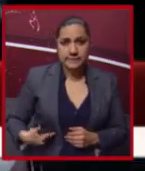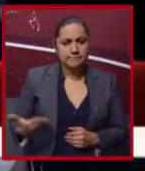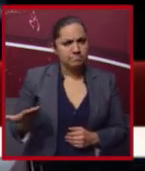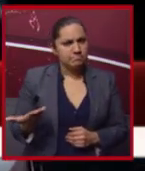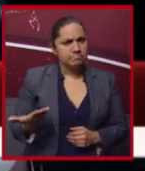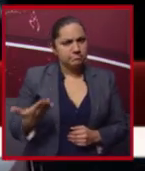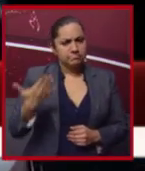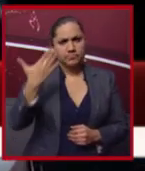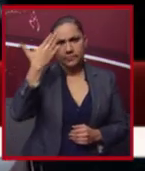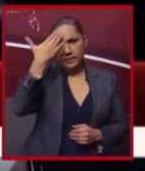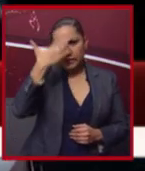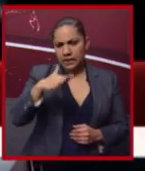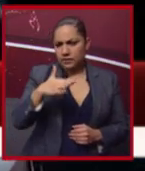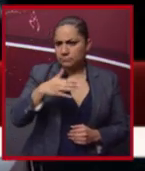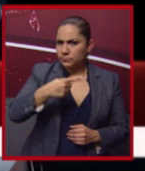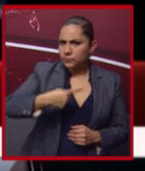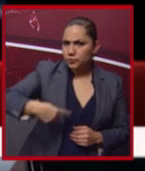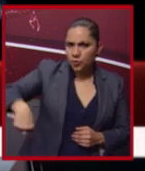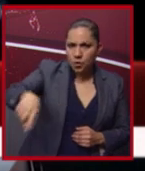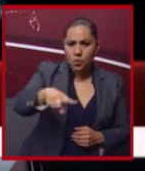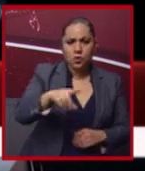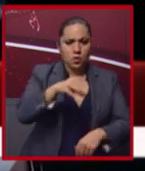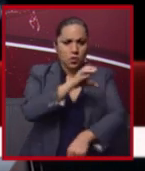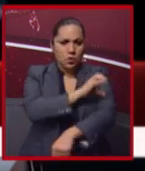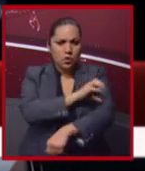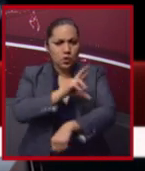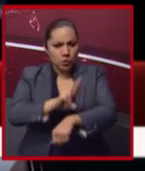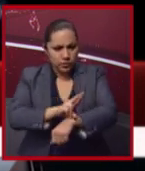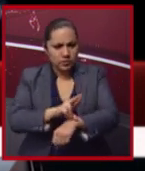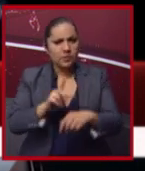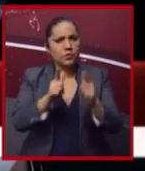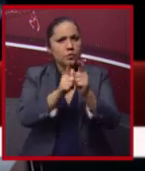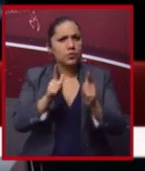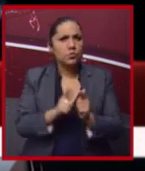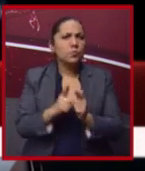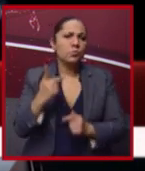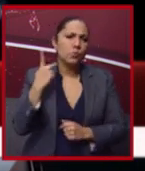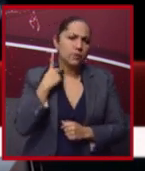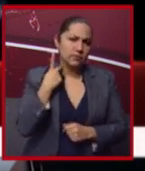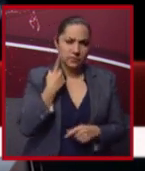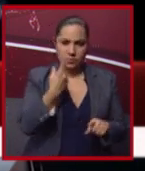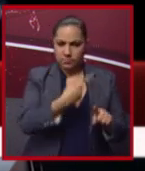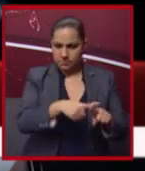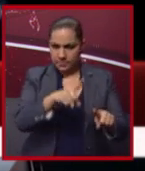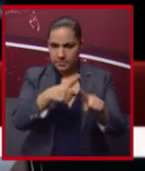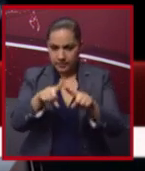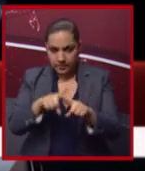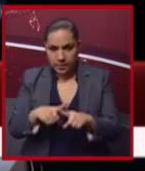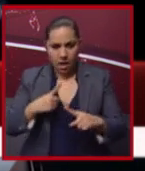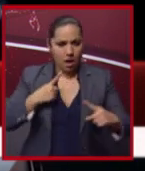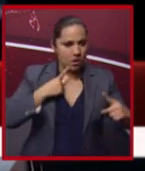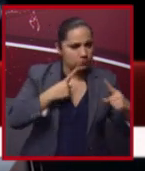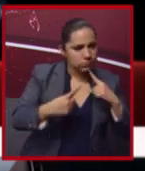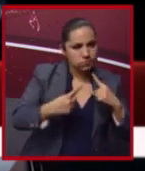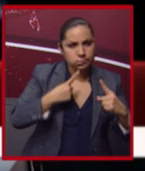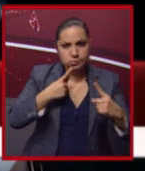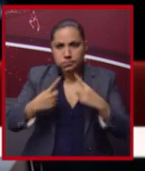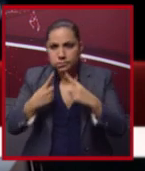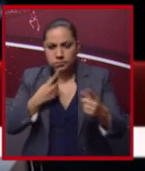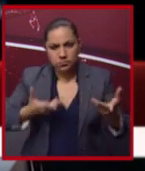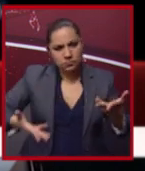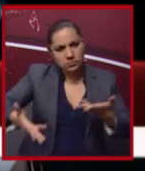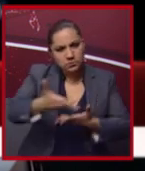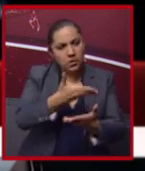reconoce el esfuerzo de los coordinadores de los grupos parlamentarios y su altura